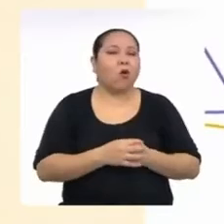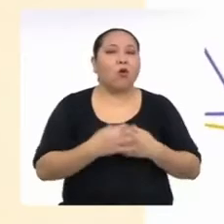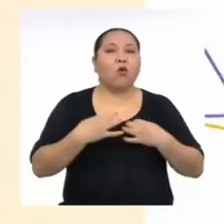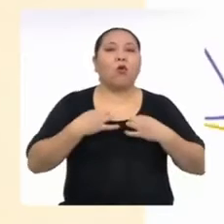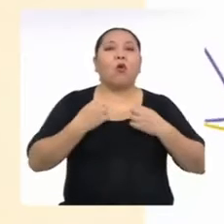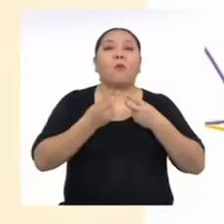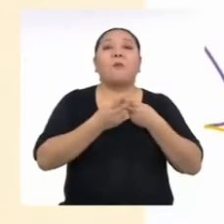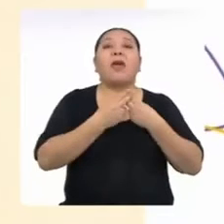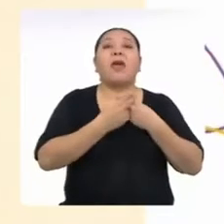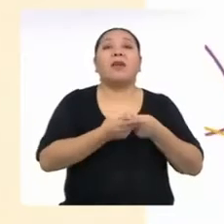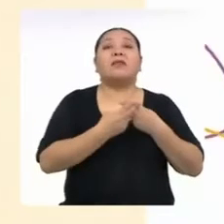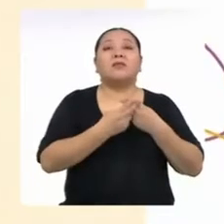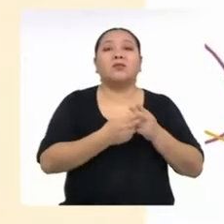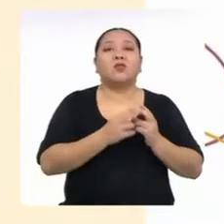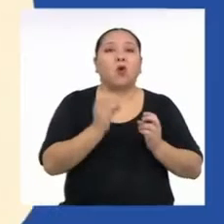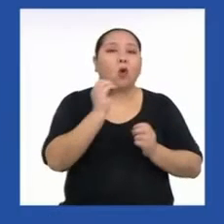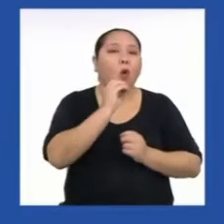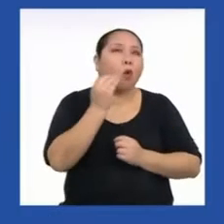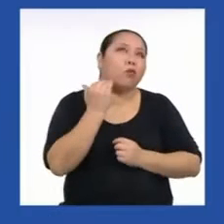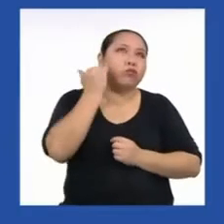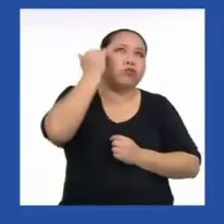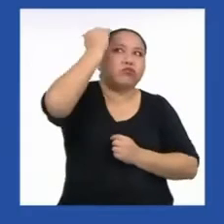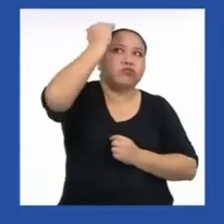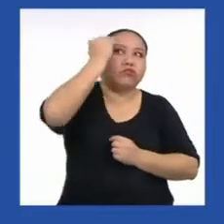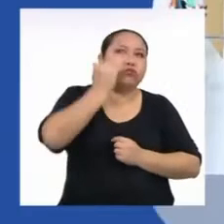la estatura, etc.